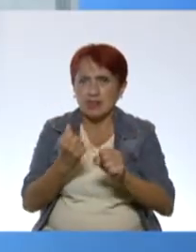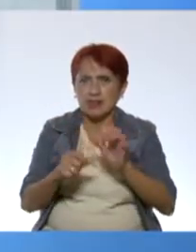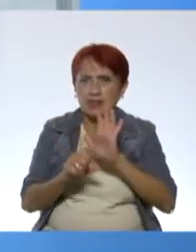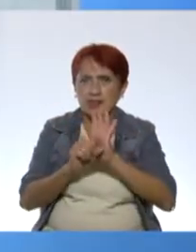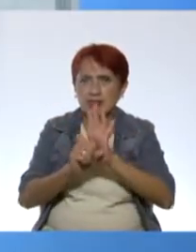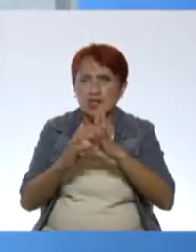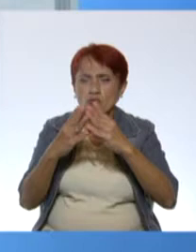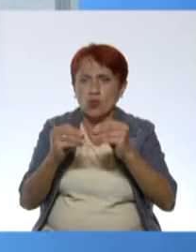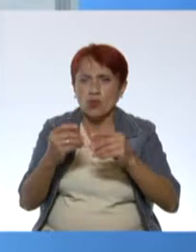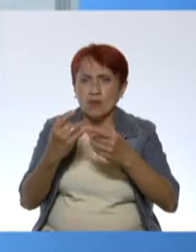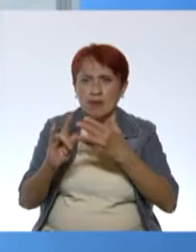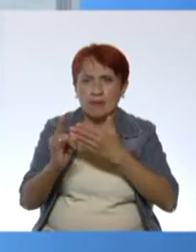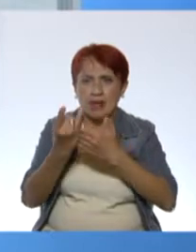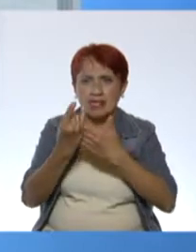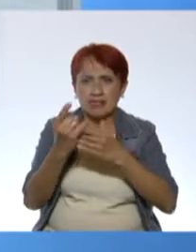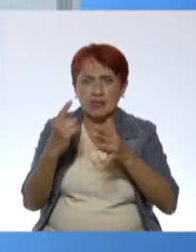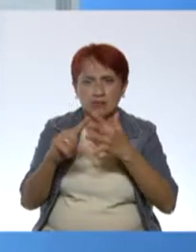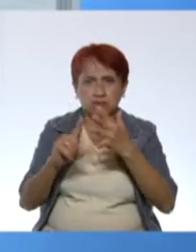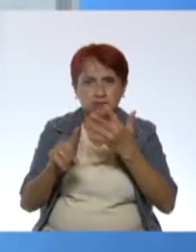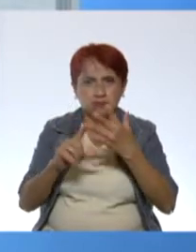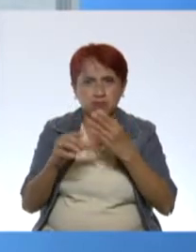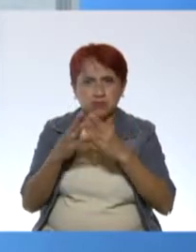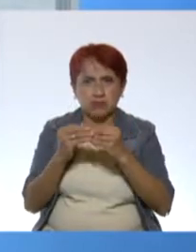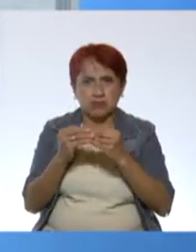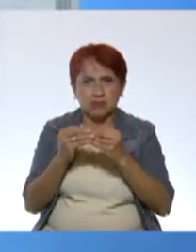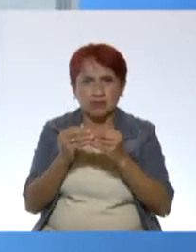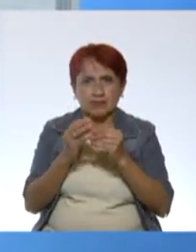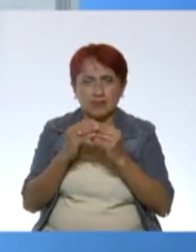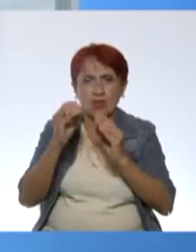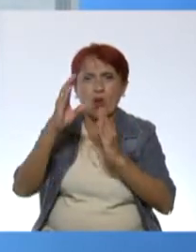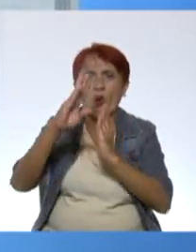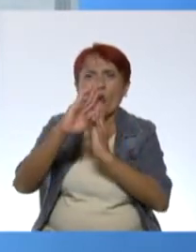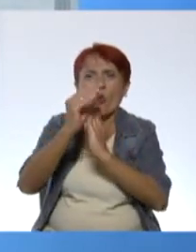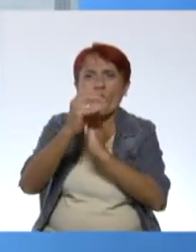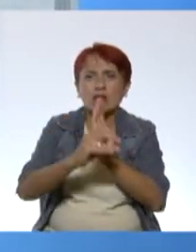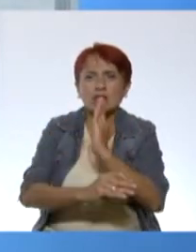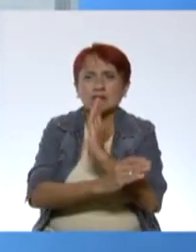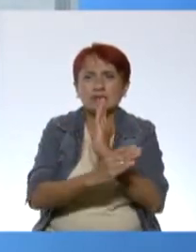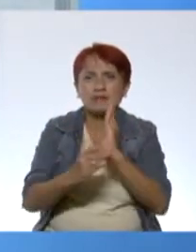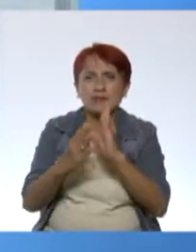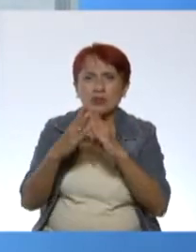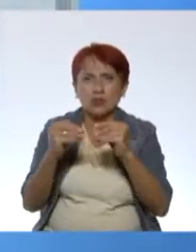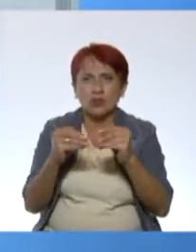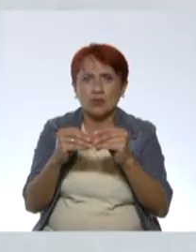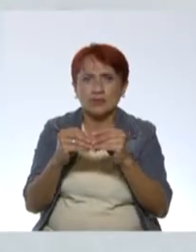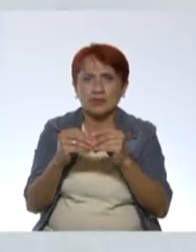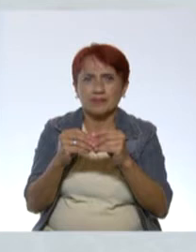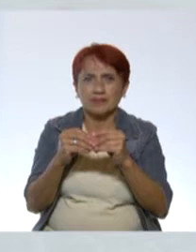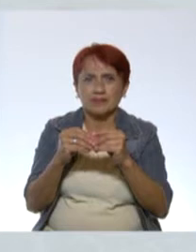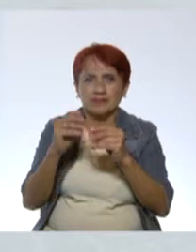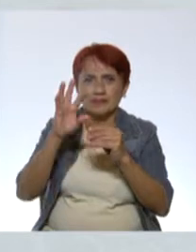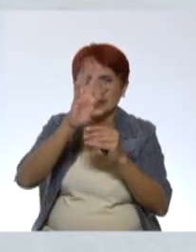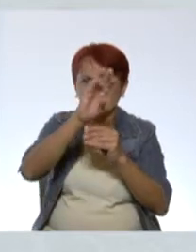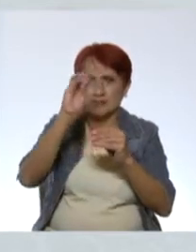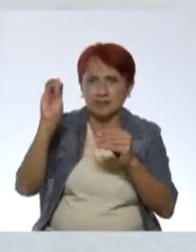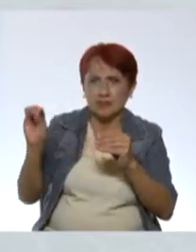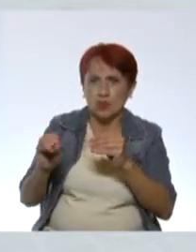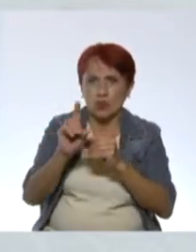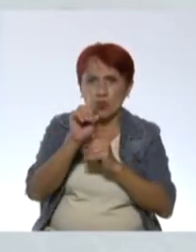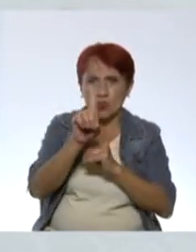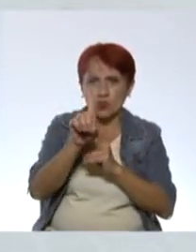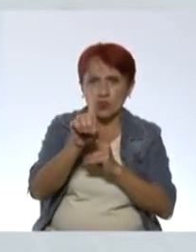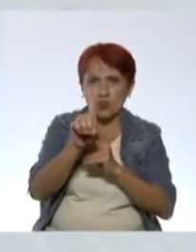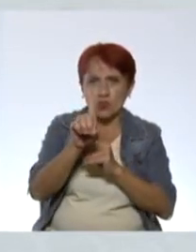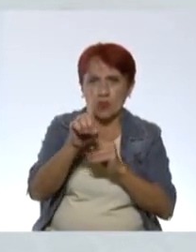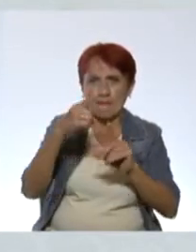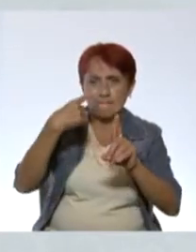apareciendo. Si vamos a la primera coordenada, que sería esta que está aquí, con la primera de aquí sería la que va a estar aquí abajo. Entonces